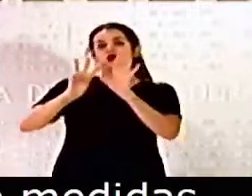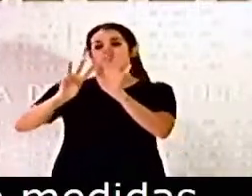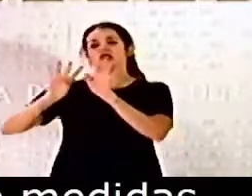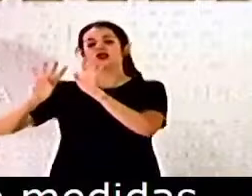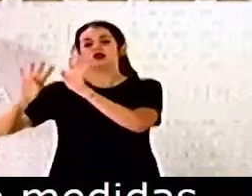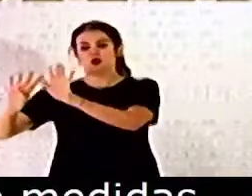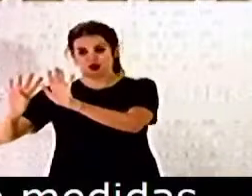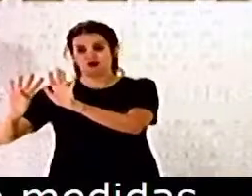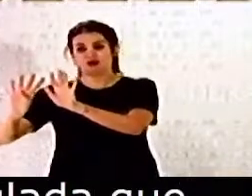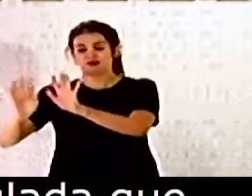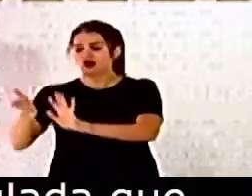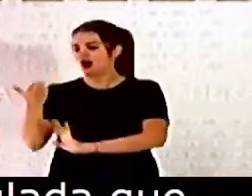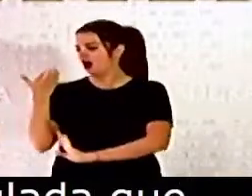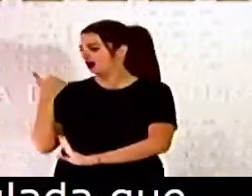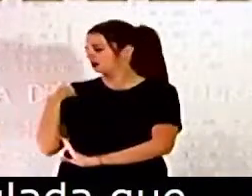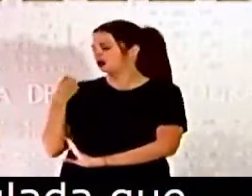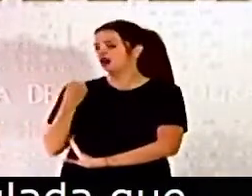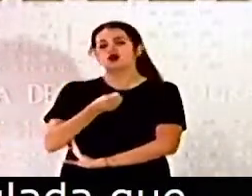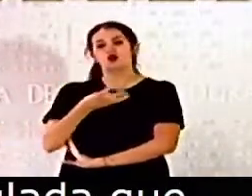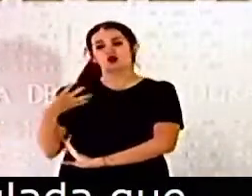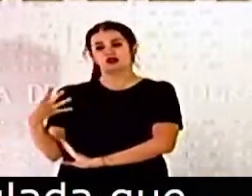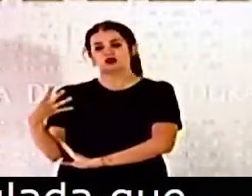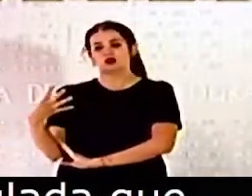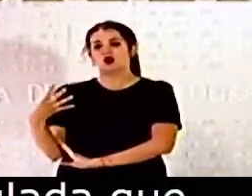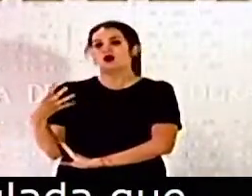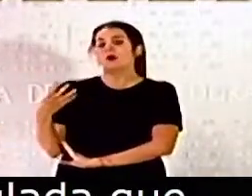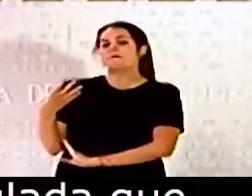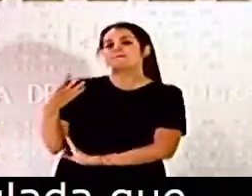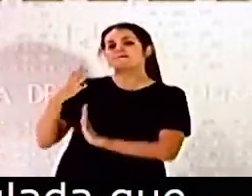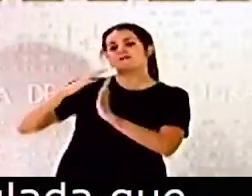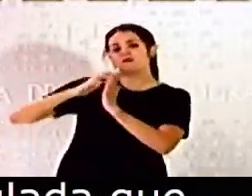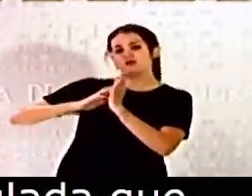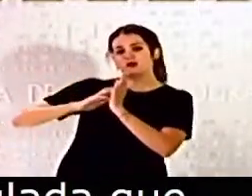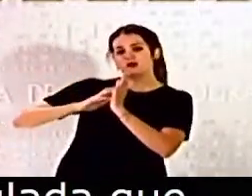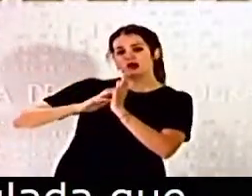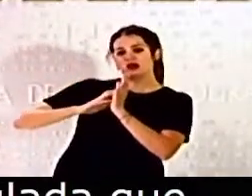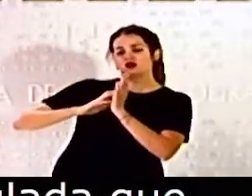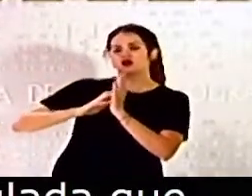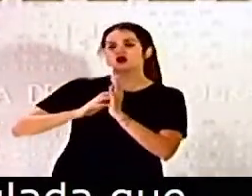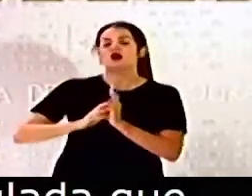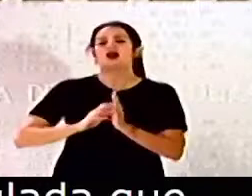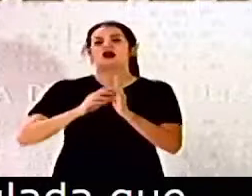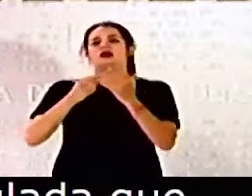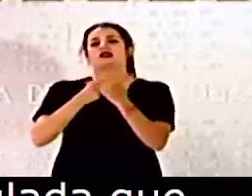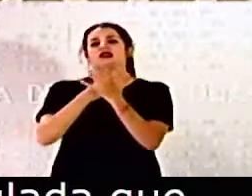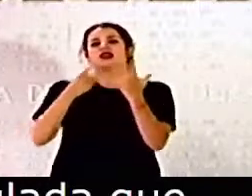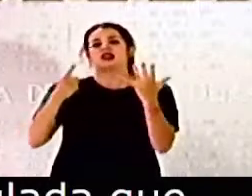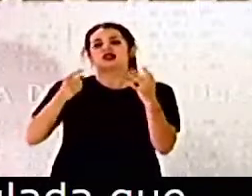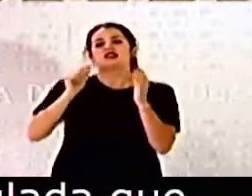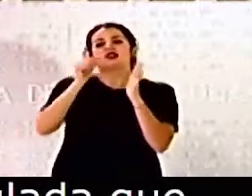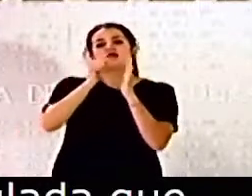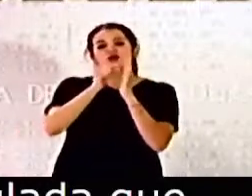frente a la que vimos ayer, supone un incremento de la incidencia acumulada de 16 puntos.